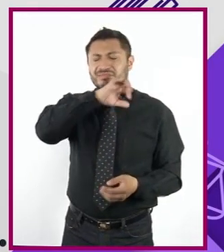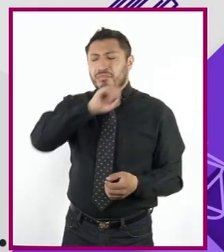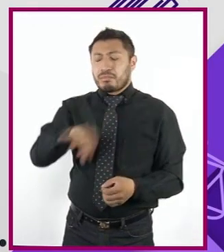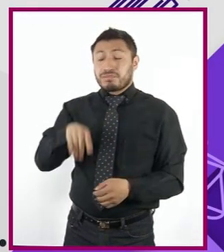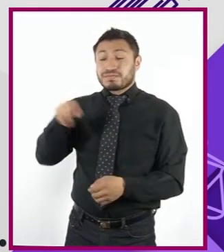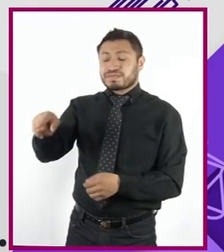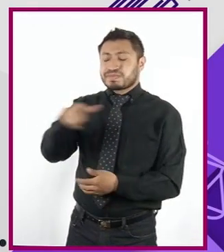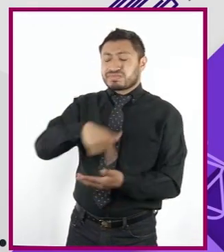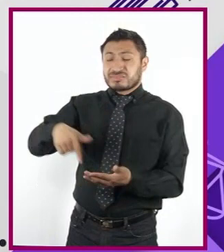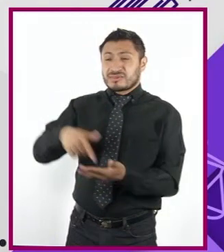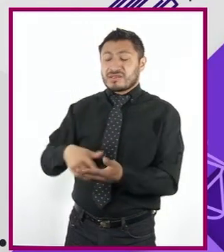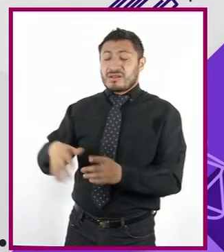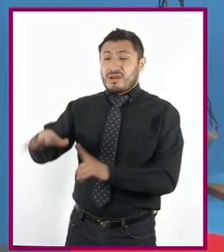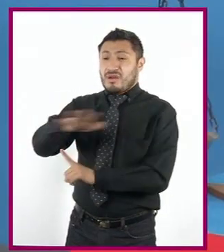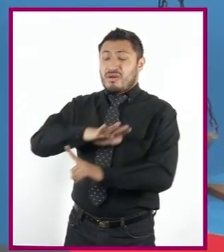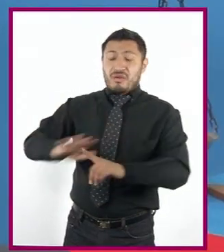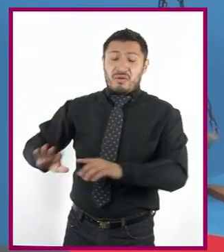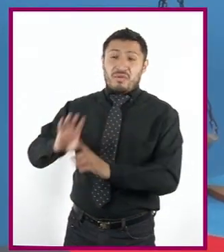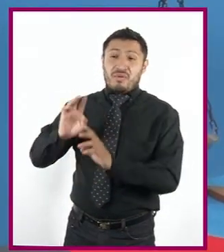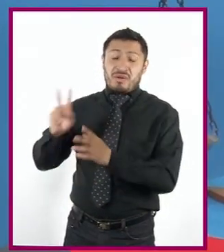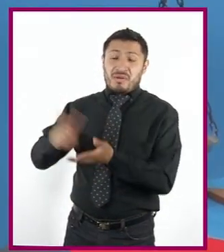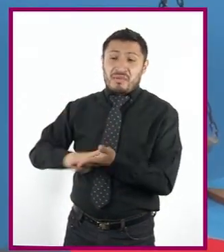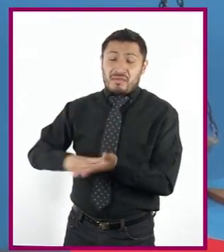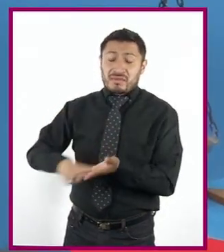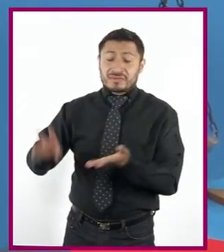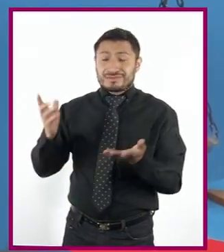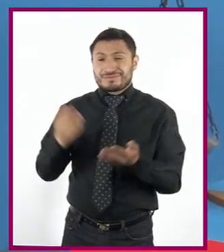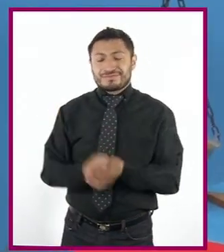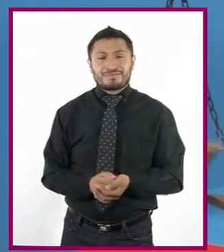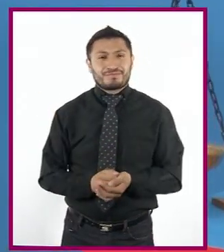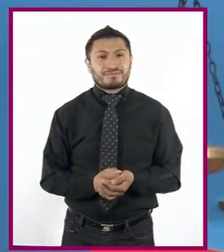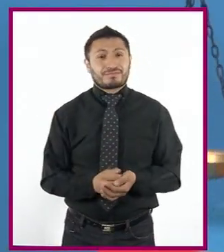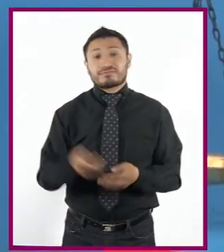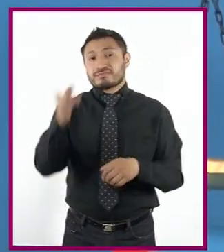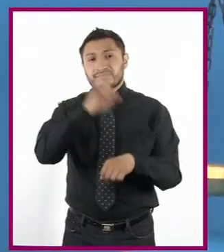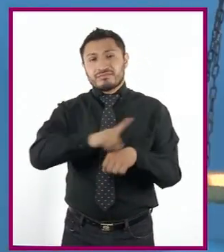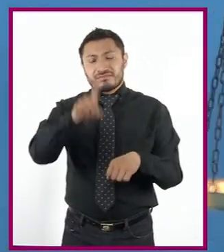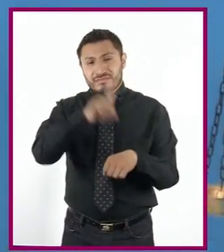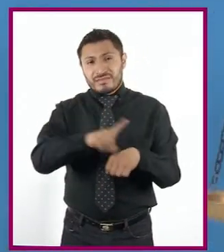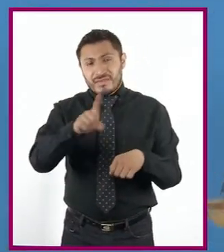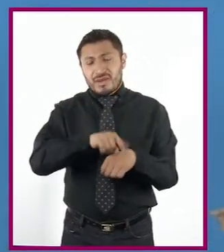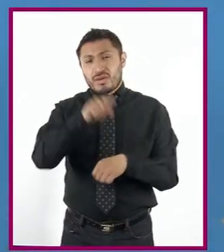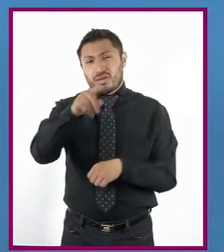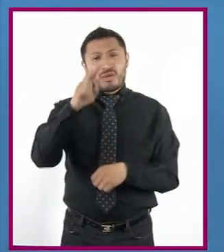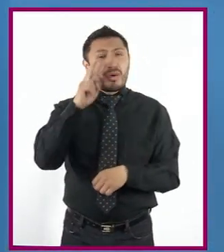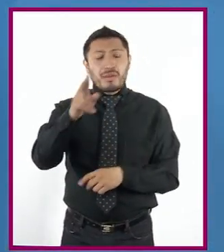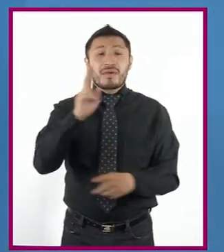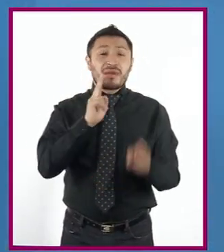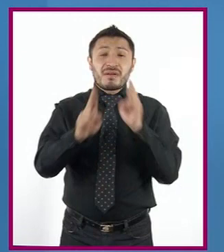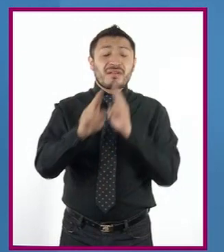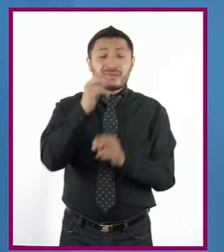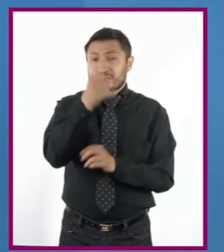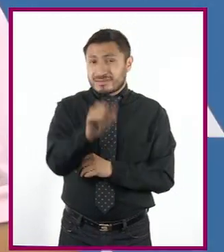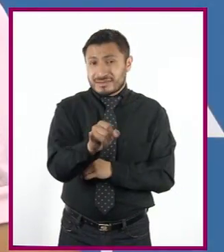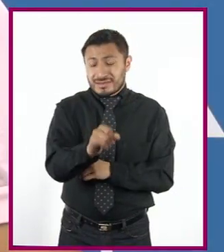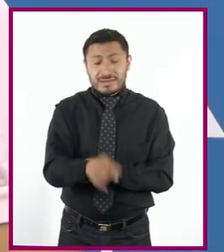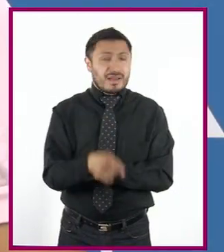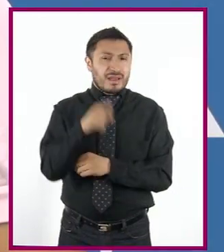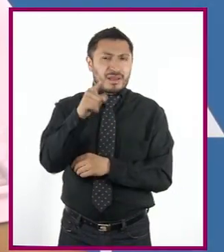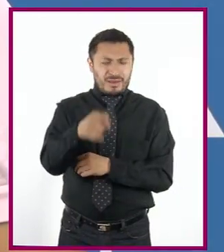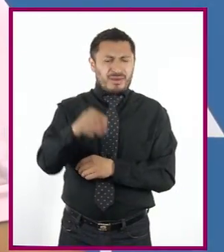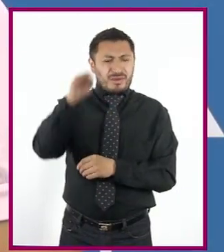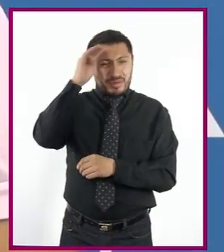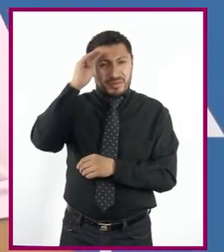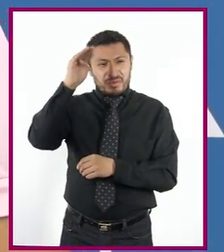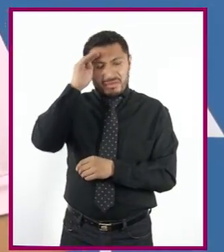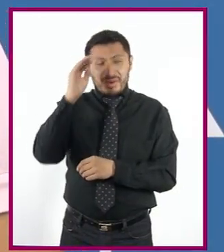una zona ecológica. Todos los días vemos noticias como estas. Nadia, ¿te has puesto a